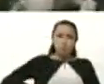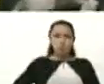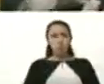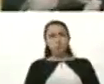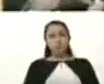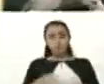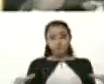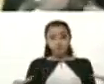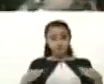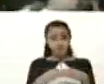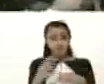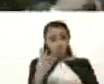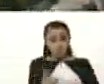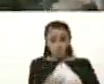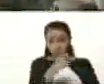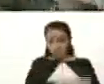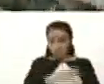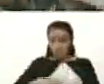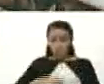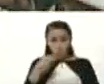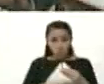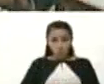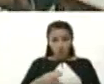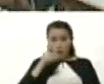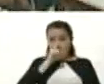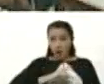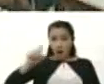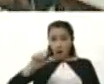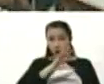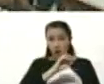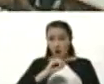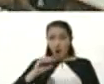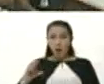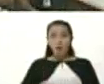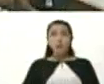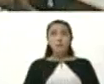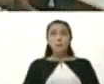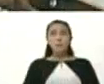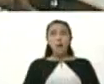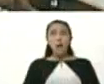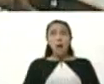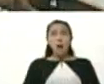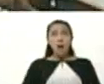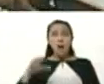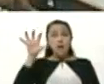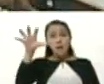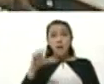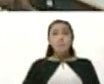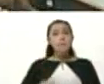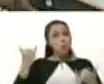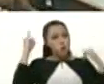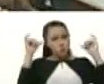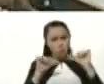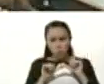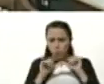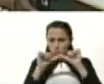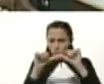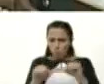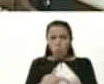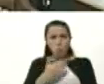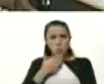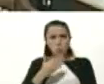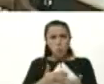vocal celebra 50 años de trayectoria y con él todo el país festeja y agradece su perseverante labor